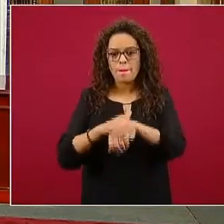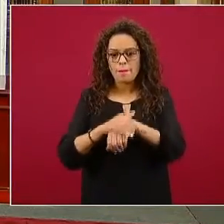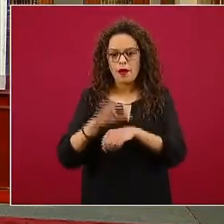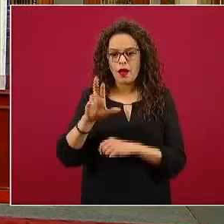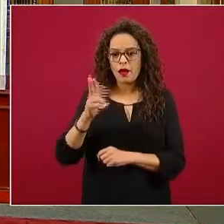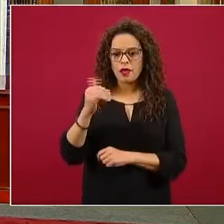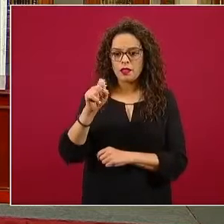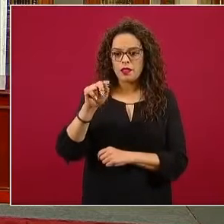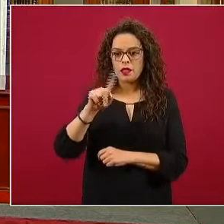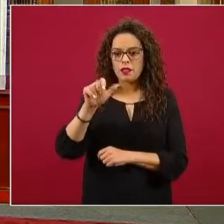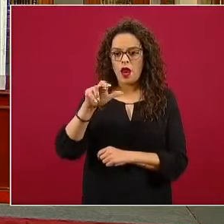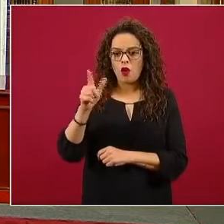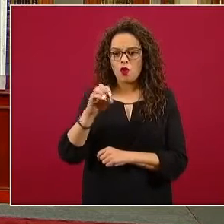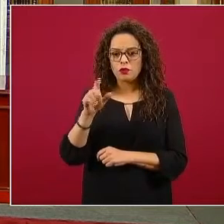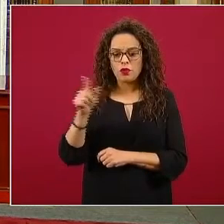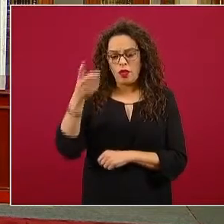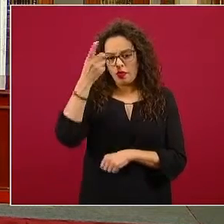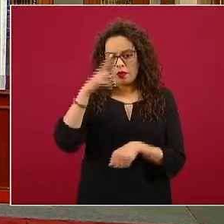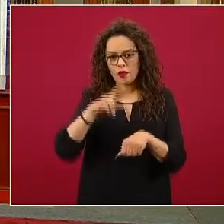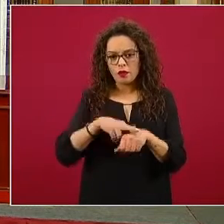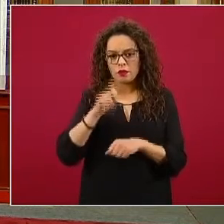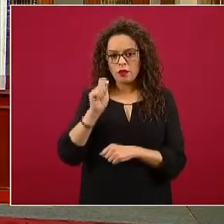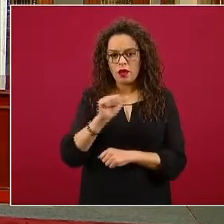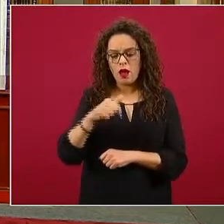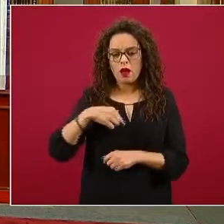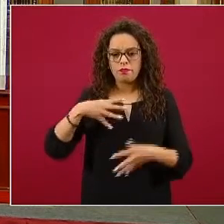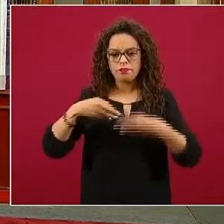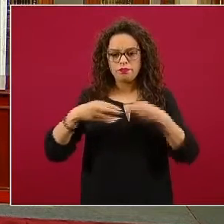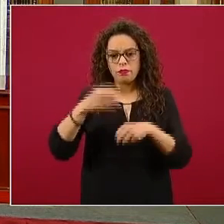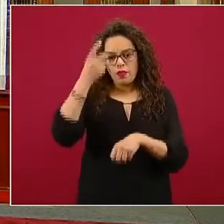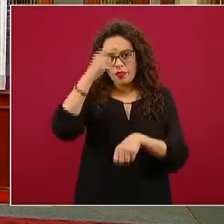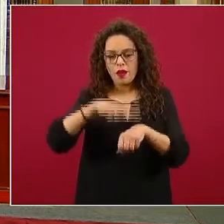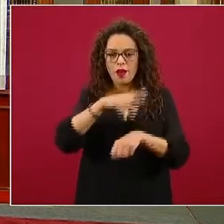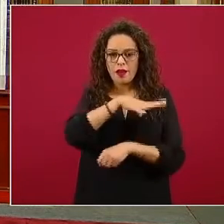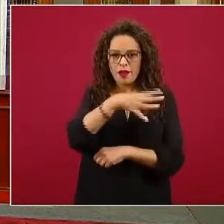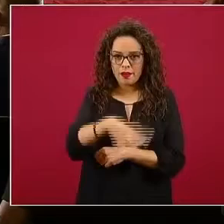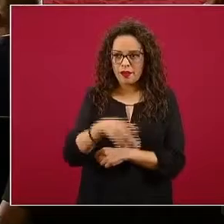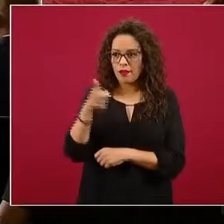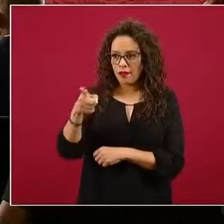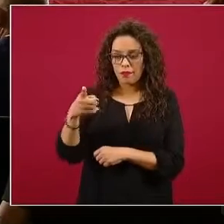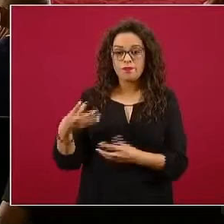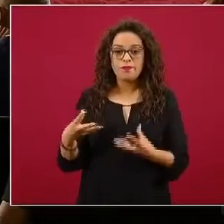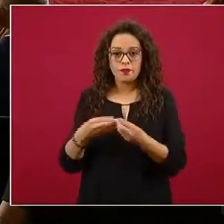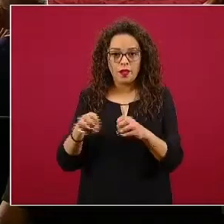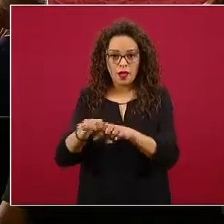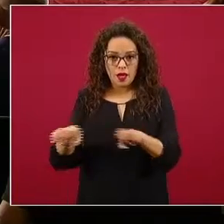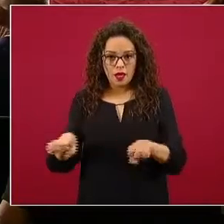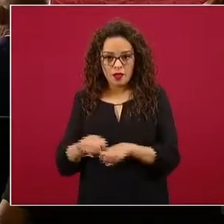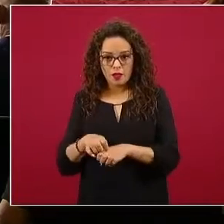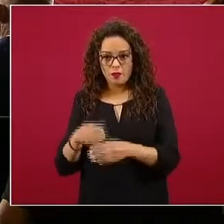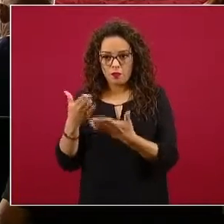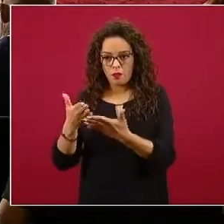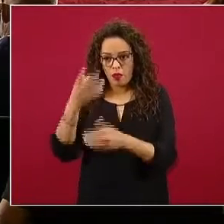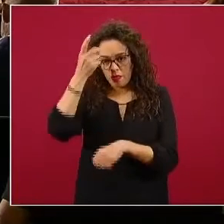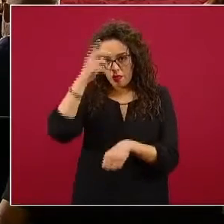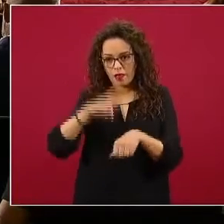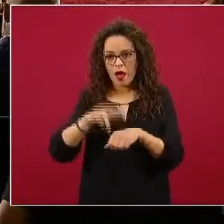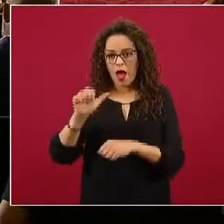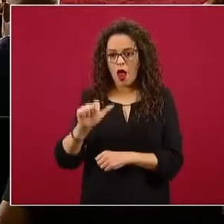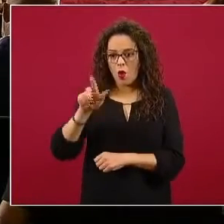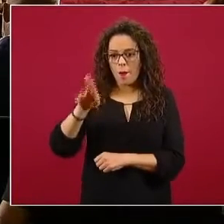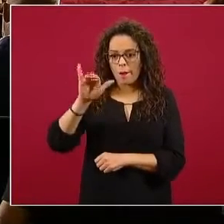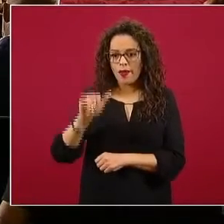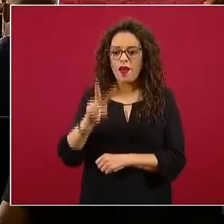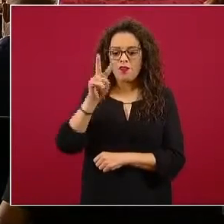director de Información Epidemiológica en la Dirección General de Epidemiología, es parte del equipo directo del doctor Salomía, y nos da mucho gusto